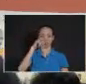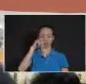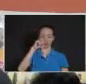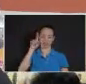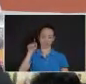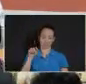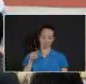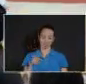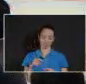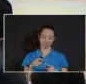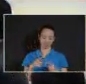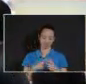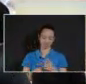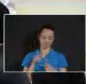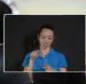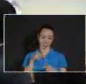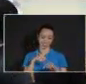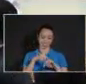Y con este anillo